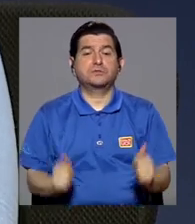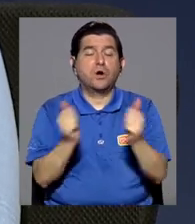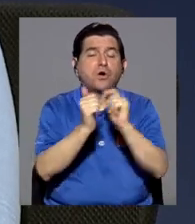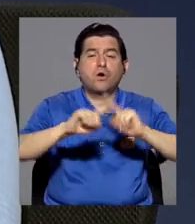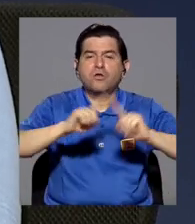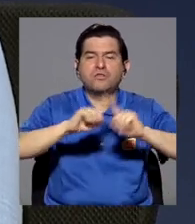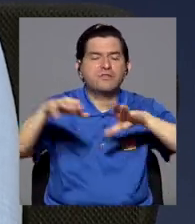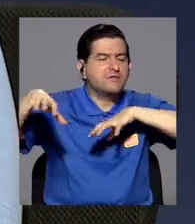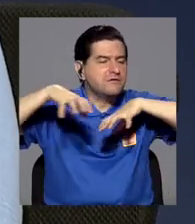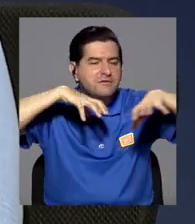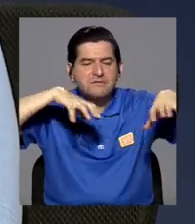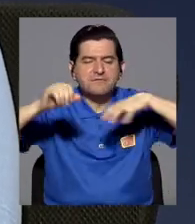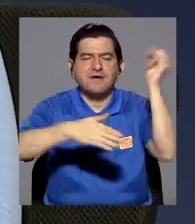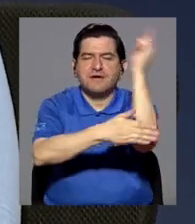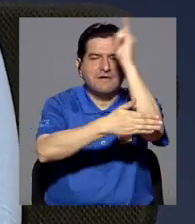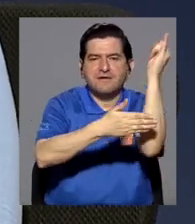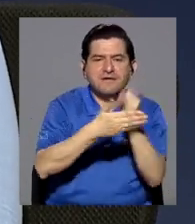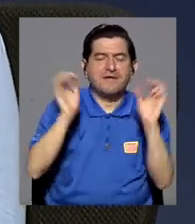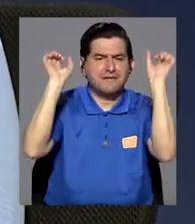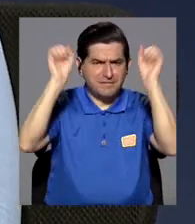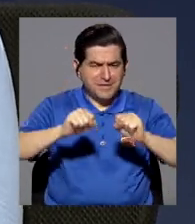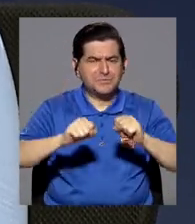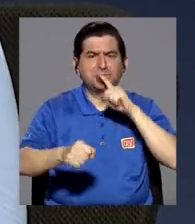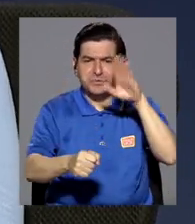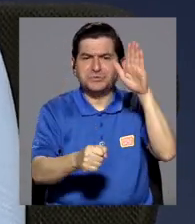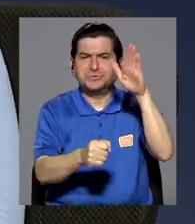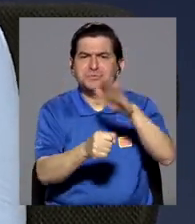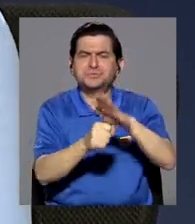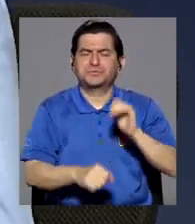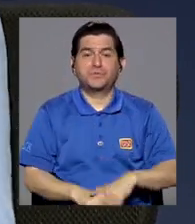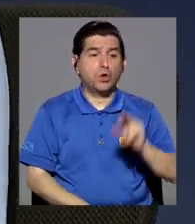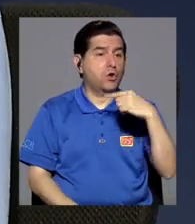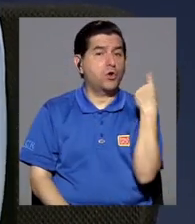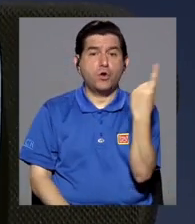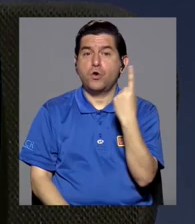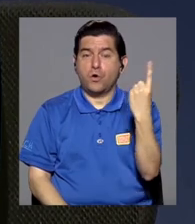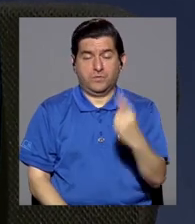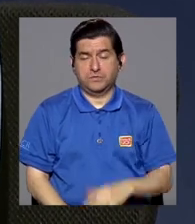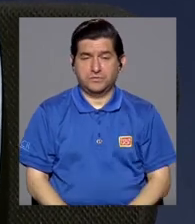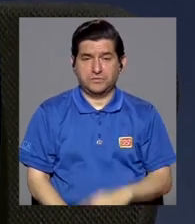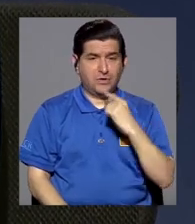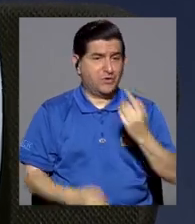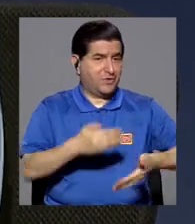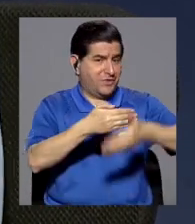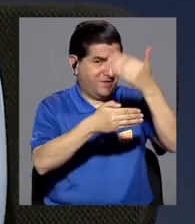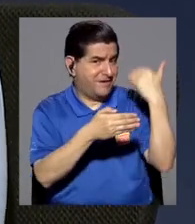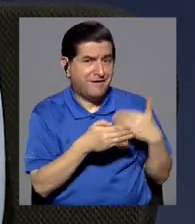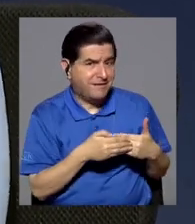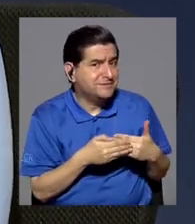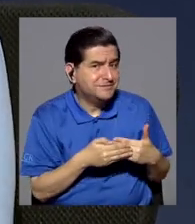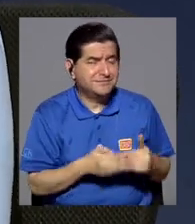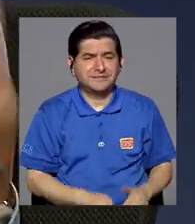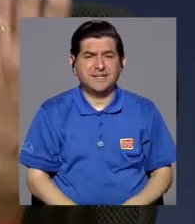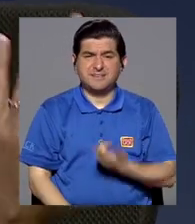actividades artísticas podemos lograr eso porque no sólo se trata como se te decía al principio de que hagamos